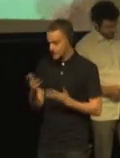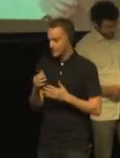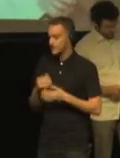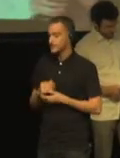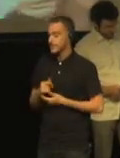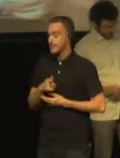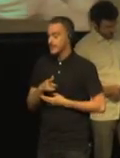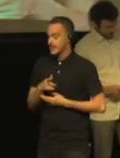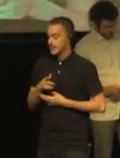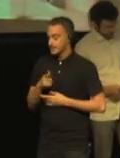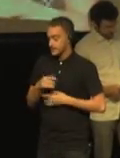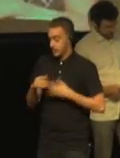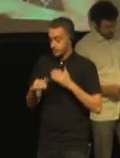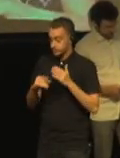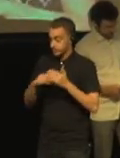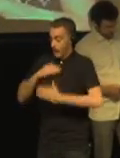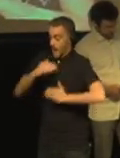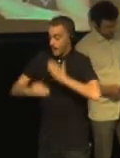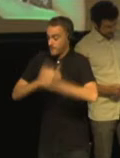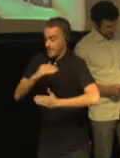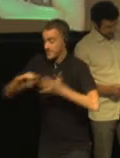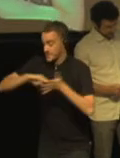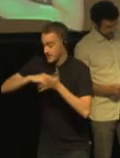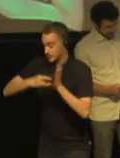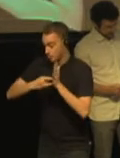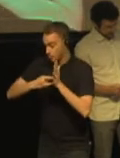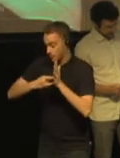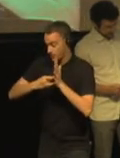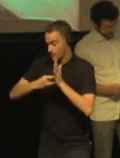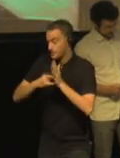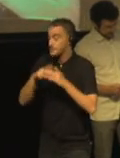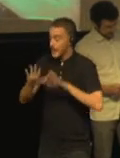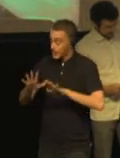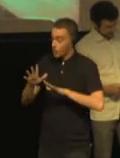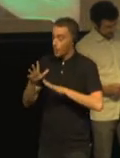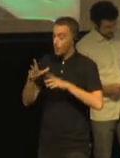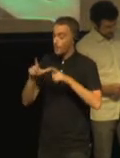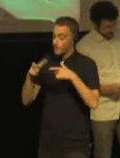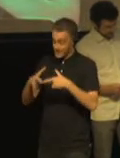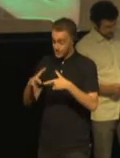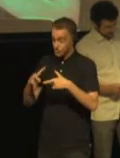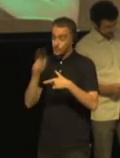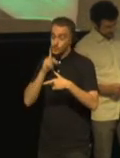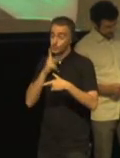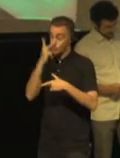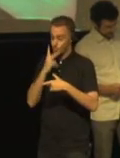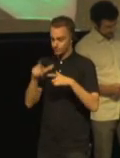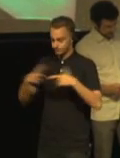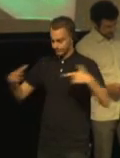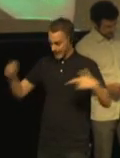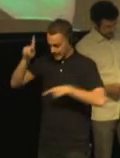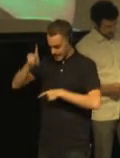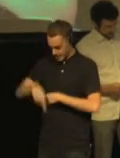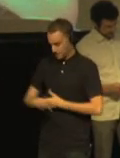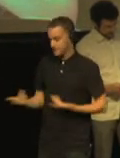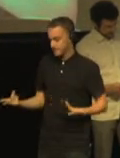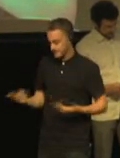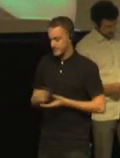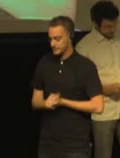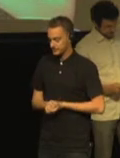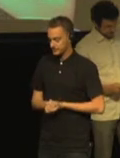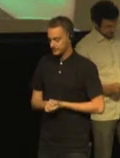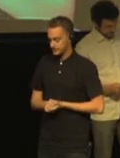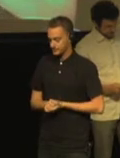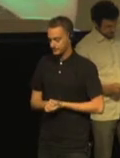sociedad está consiguiendo está aumentando el número de personas sordociegas y potencialmente el trabajo que nosotros hacemos en las organizaciones de sordociegos. Ciegos, bueno,